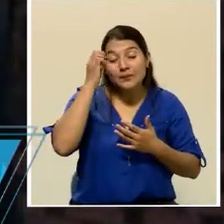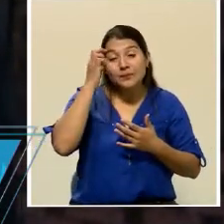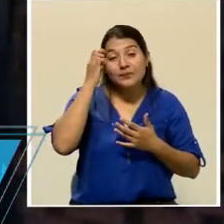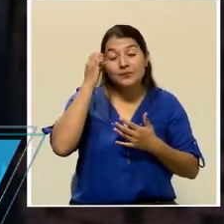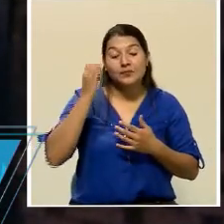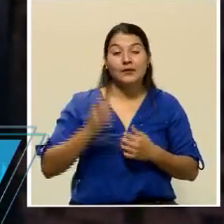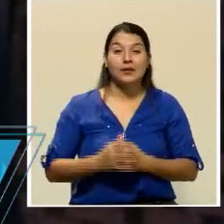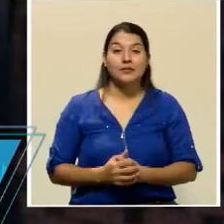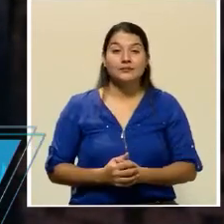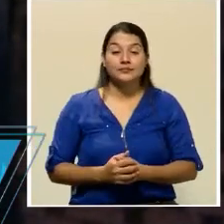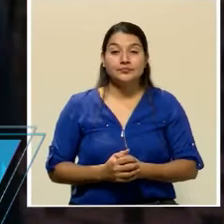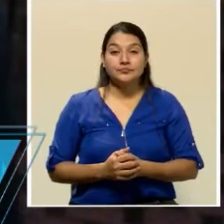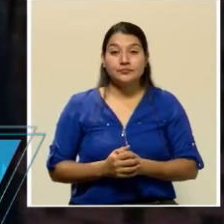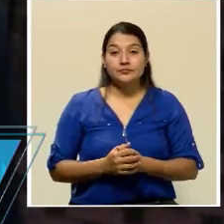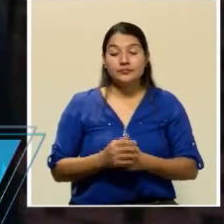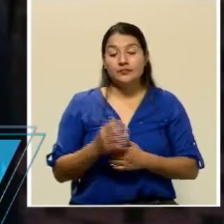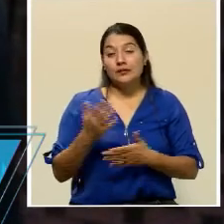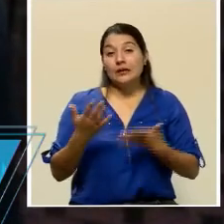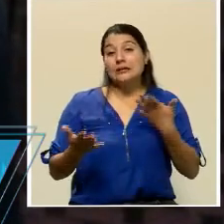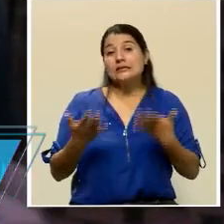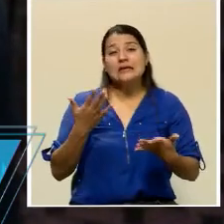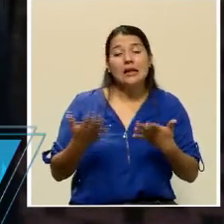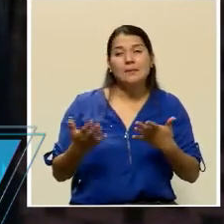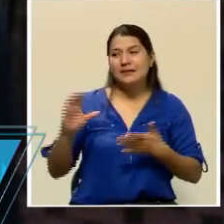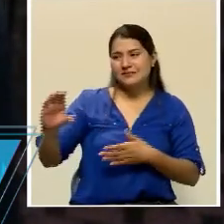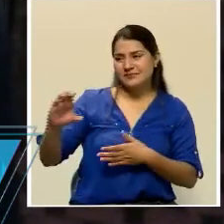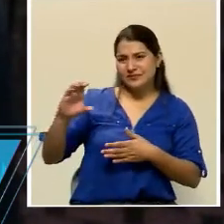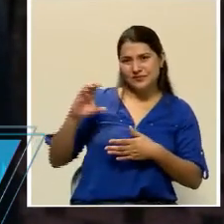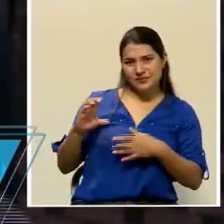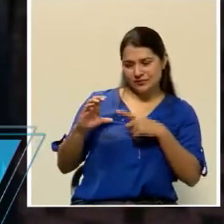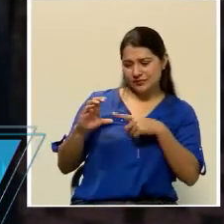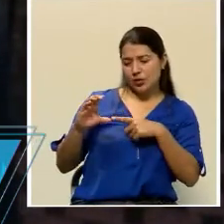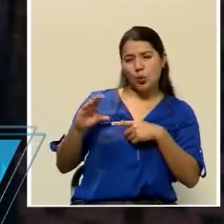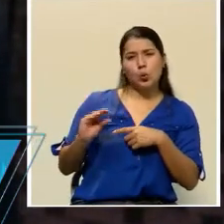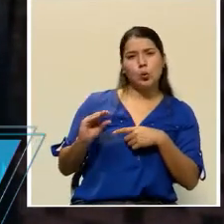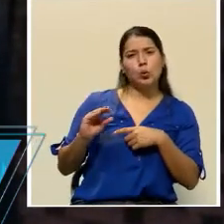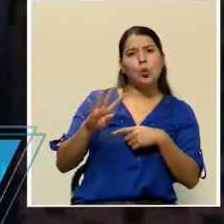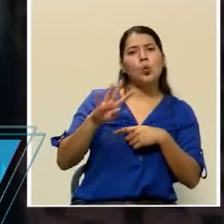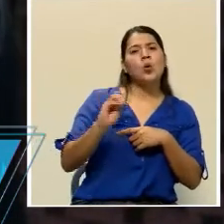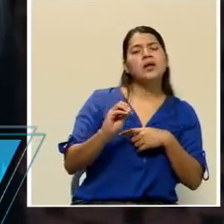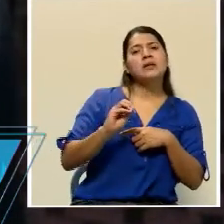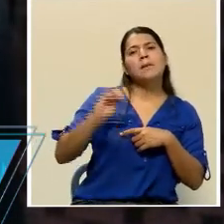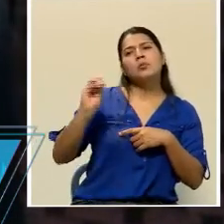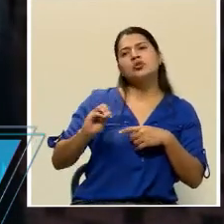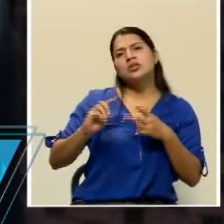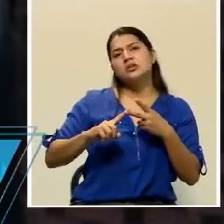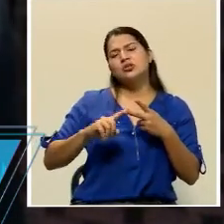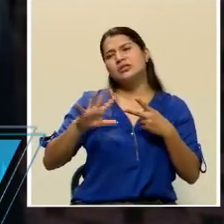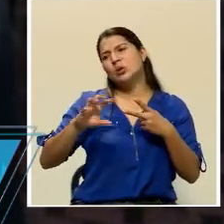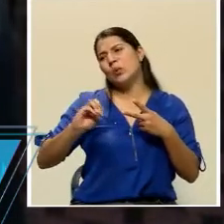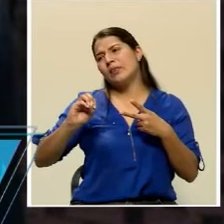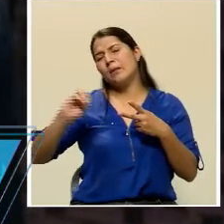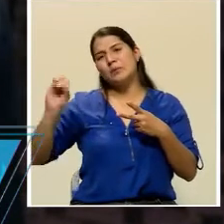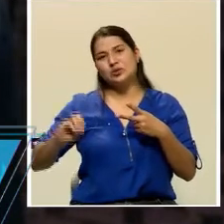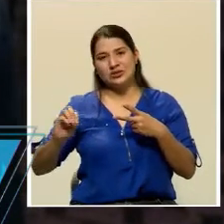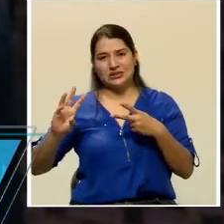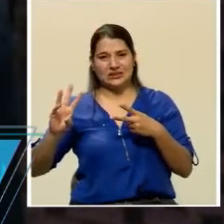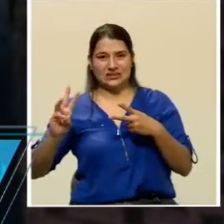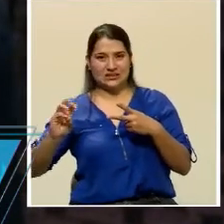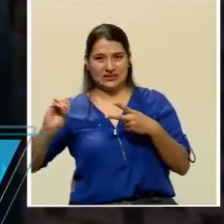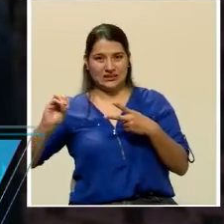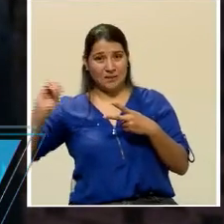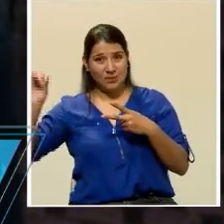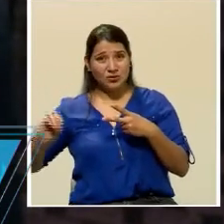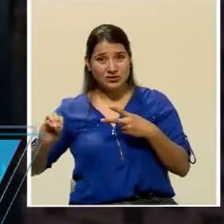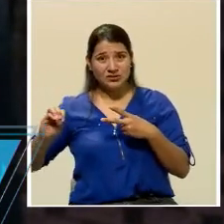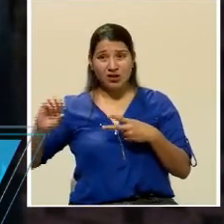por ejemplo, o un 40%, o un 50%, o un 60% menos de lo que